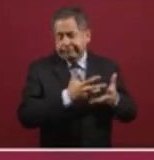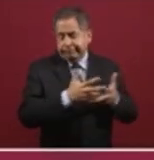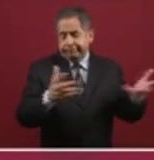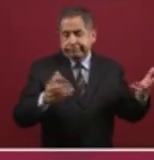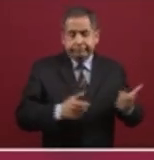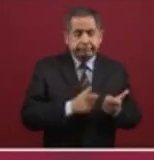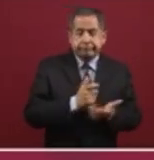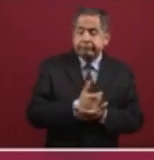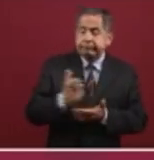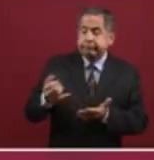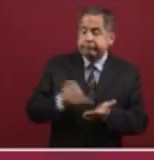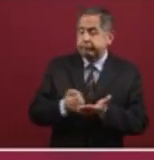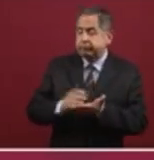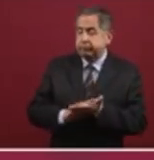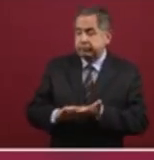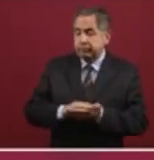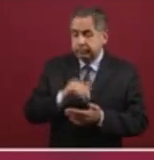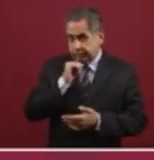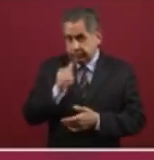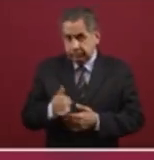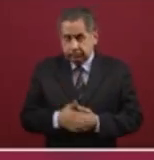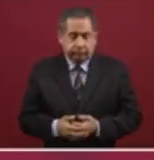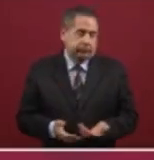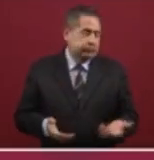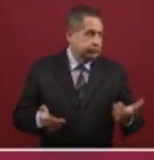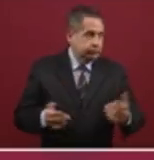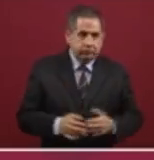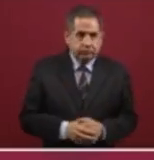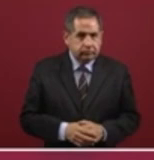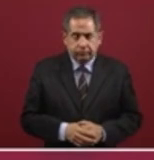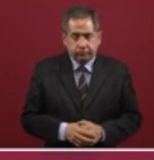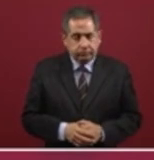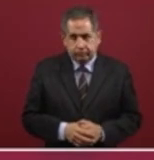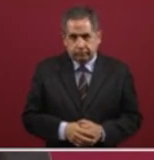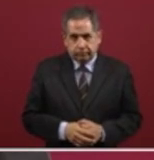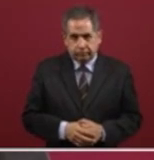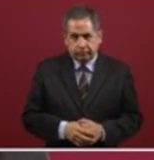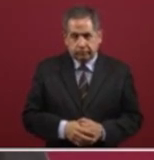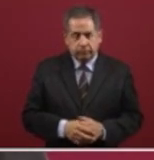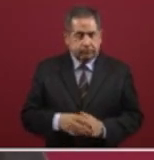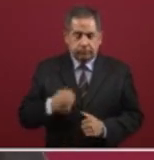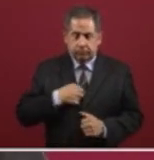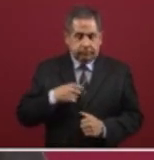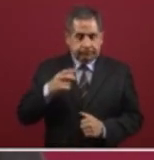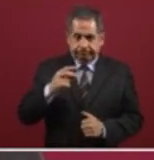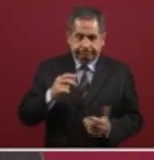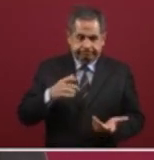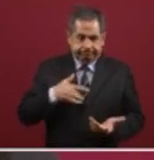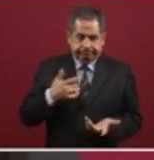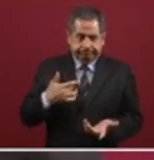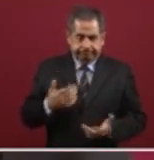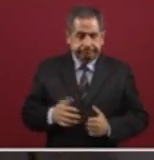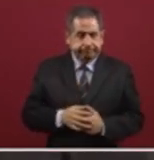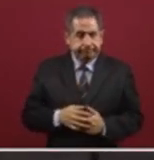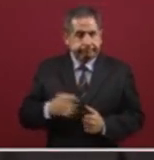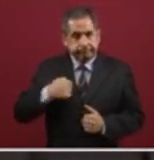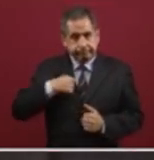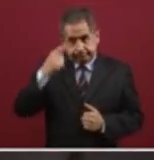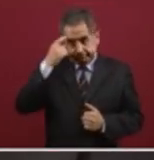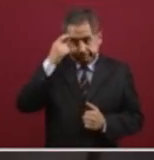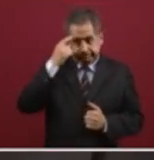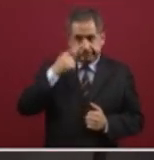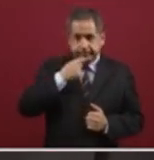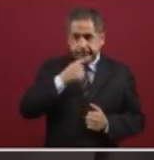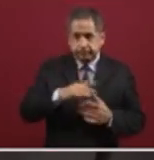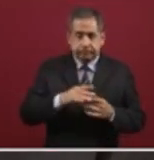corporaciones no pagaban impuestos. Por otra parte, el presidente dijo no haber recibido notificación de Estados Unidos